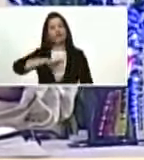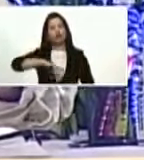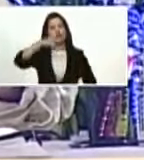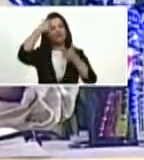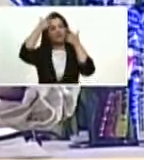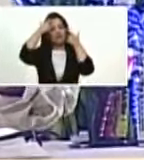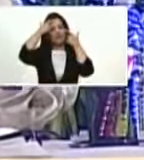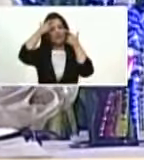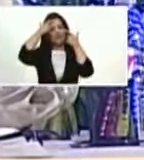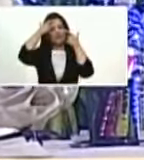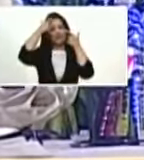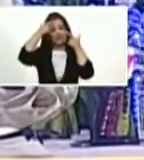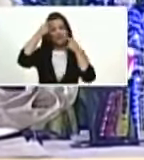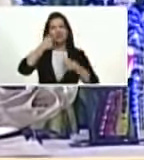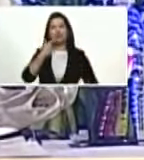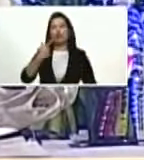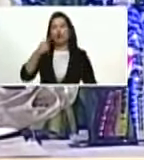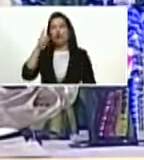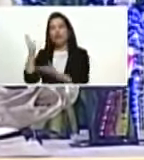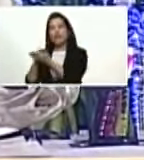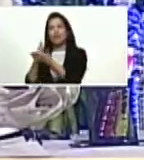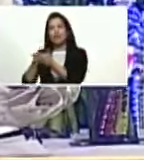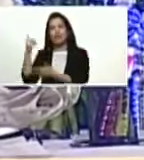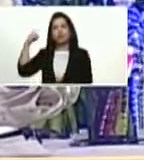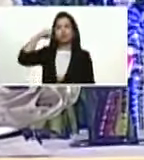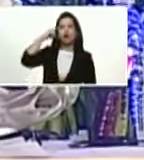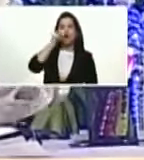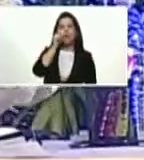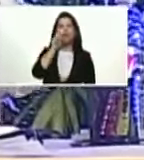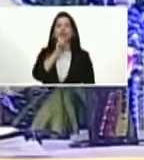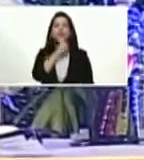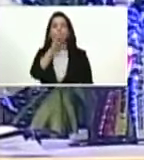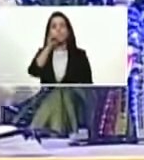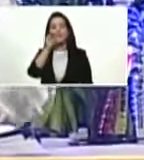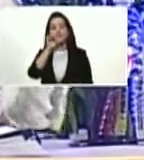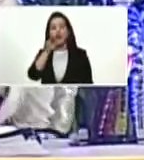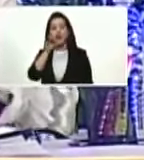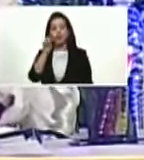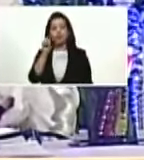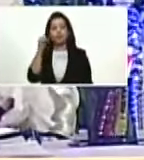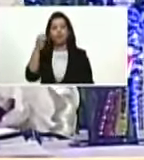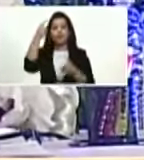Mesaros, ir generando el poder